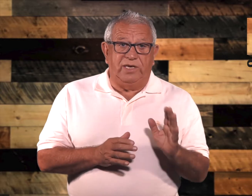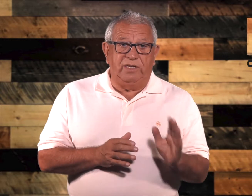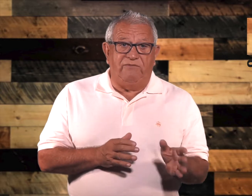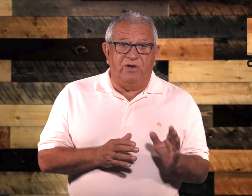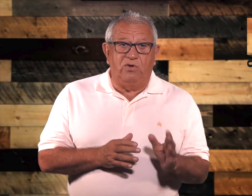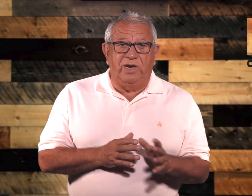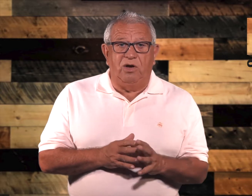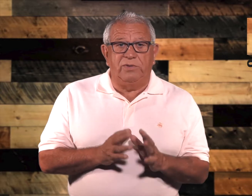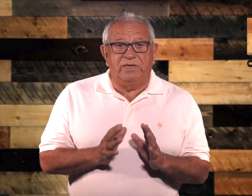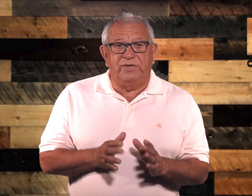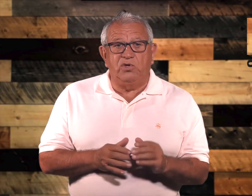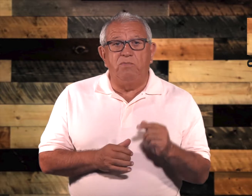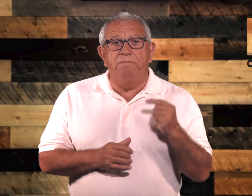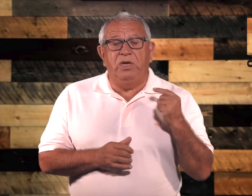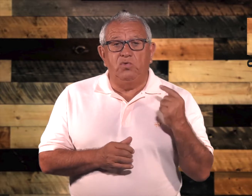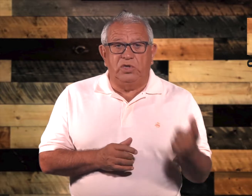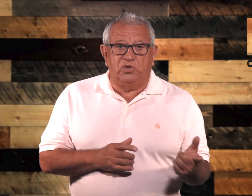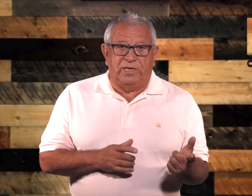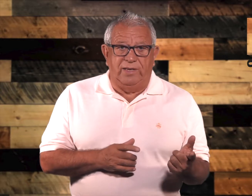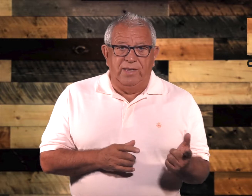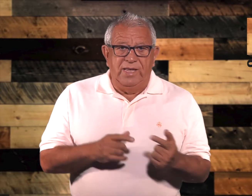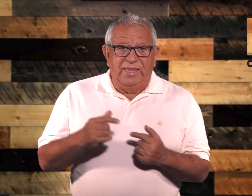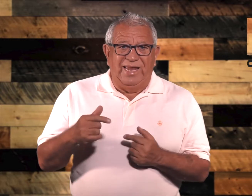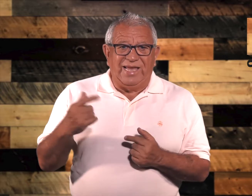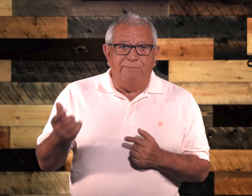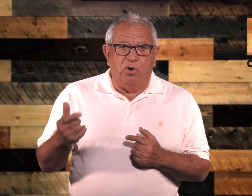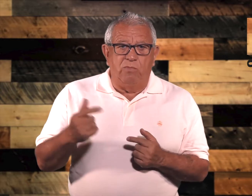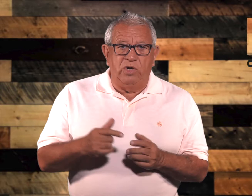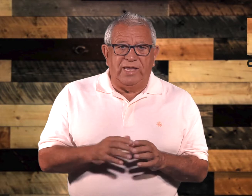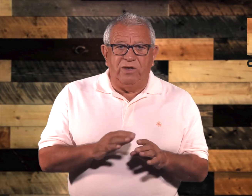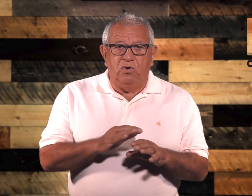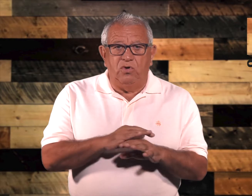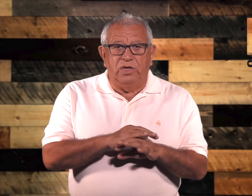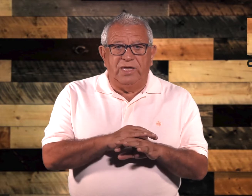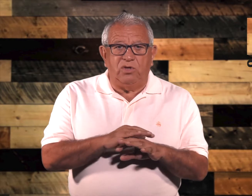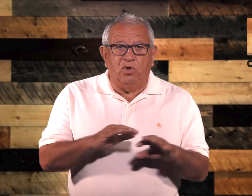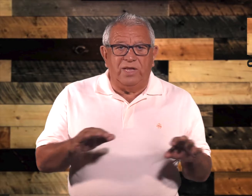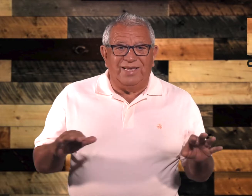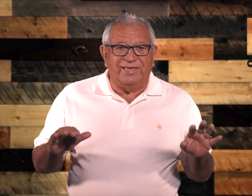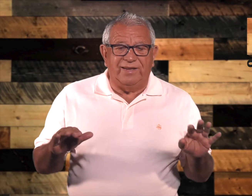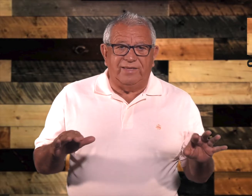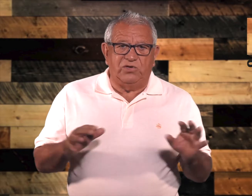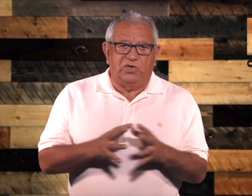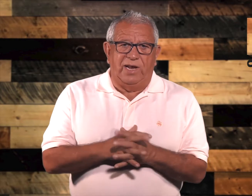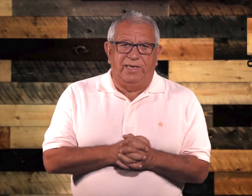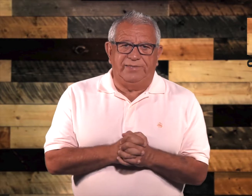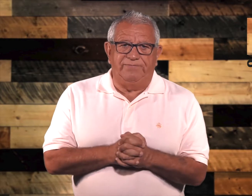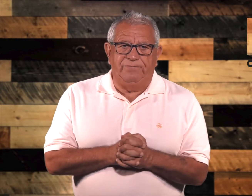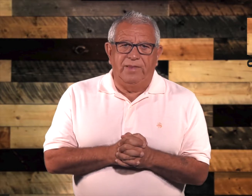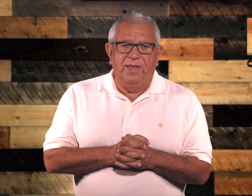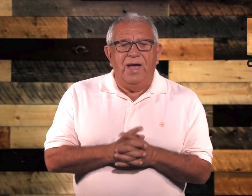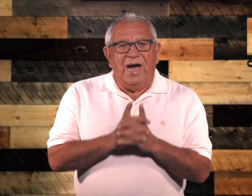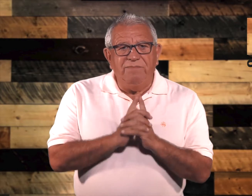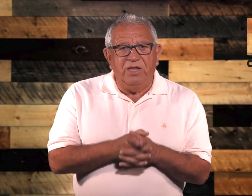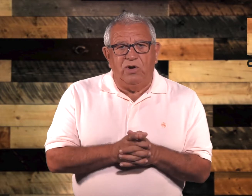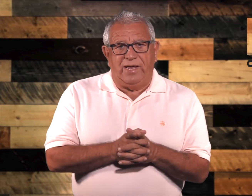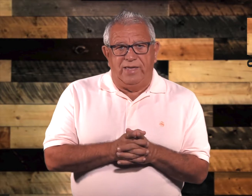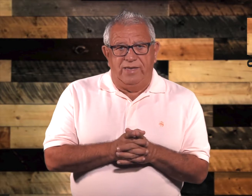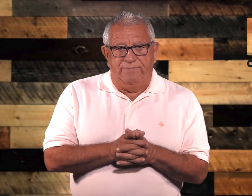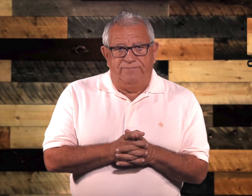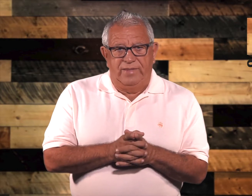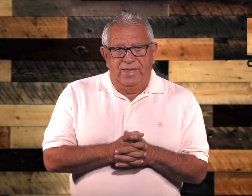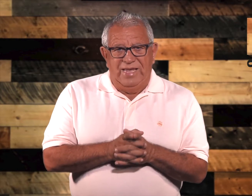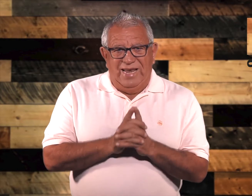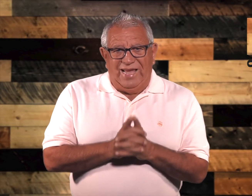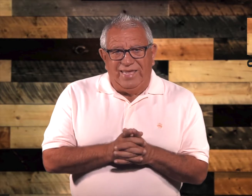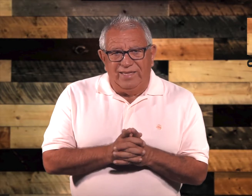rigor científico de la observación minuciosa del campo comunitario de todas las estratos sociales hay miedo en la